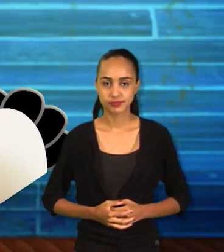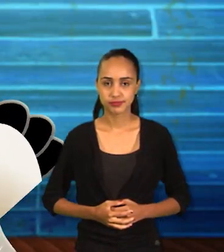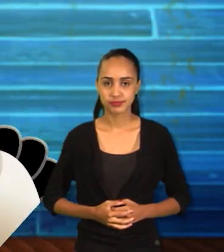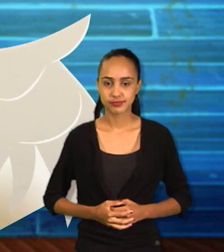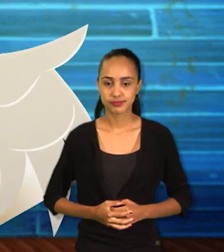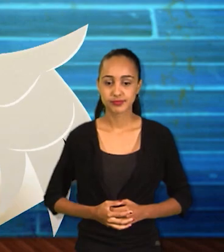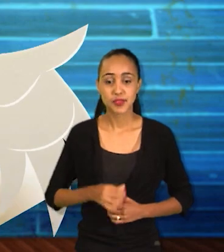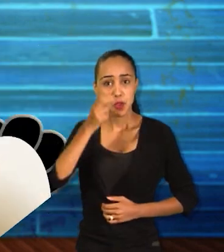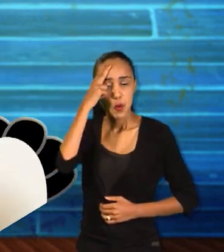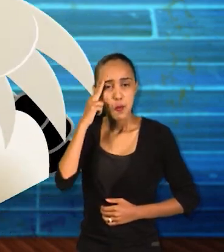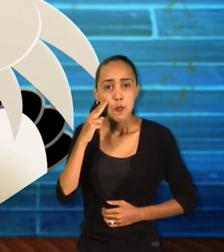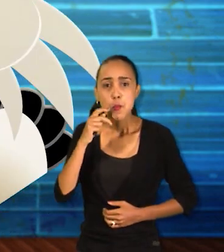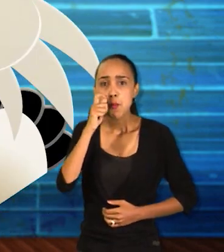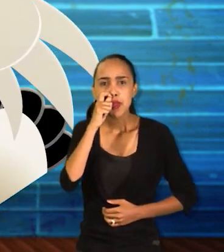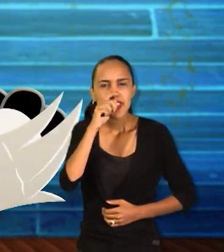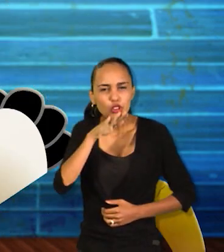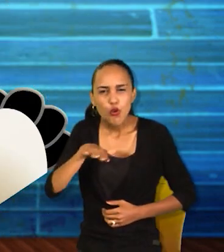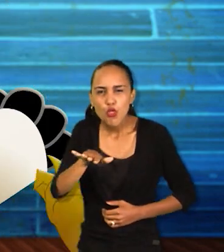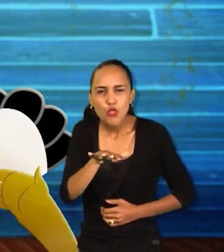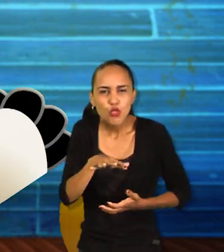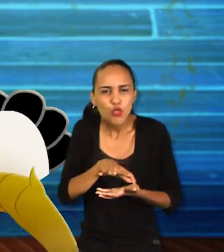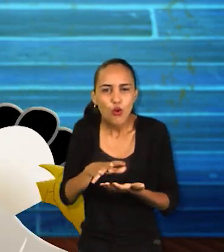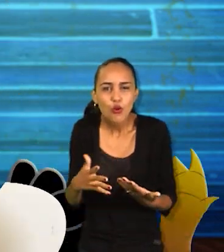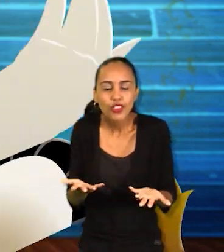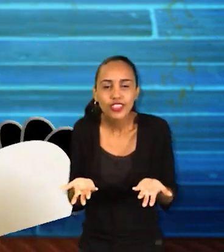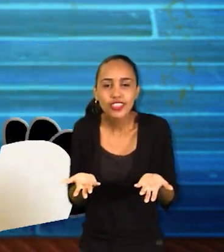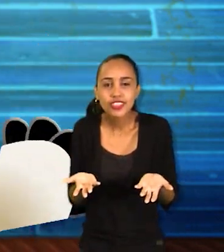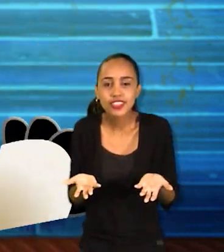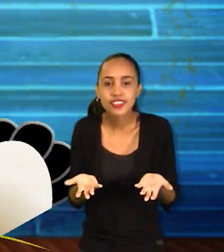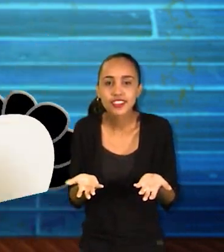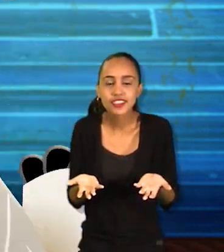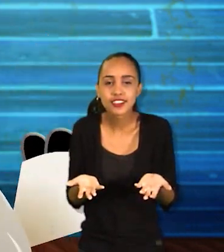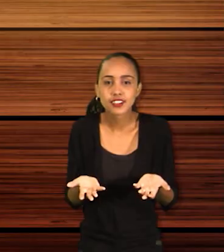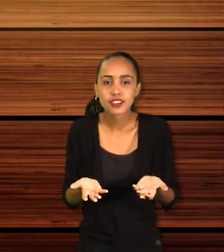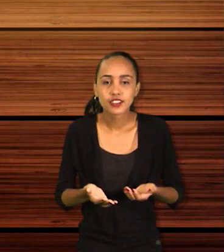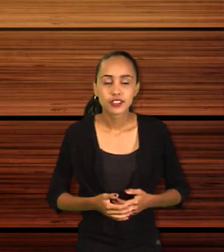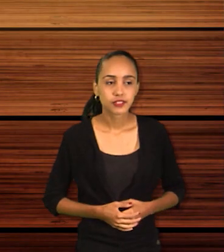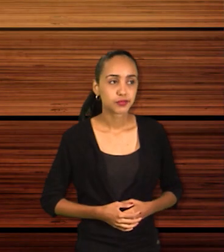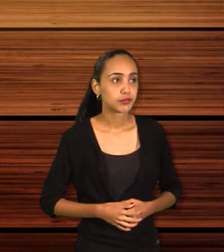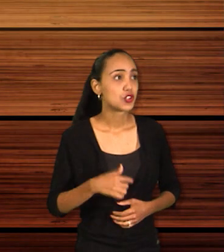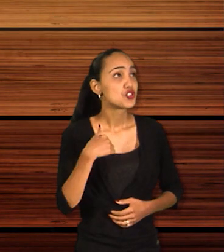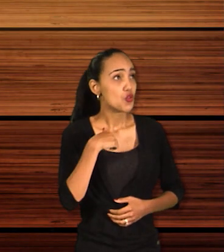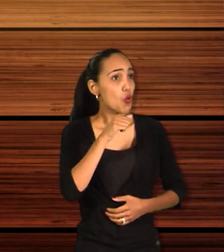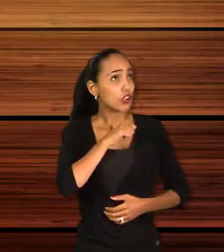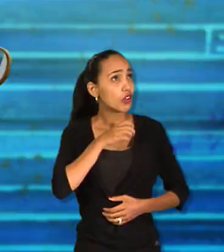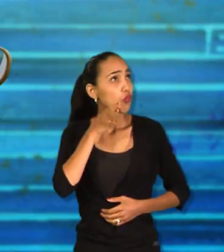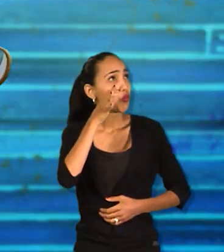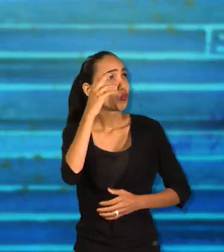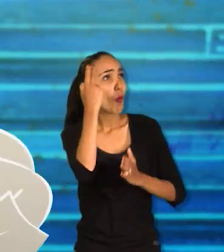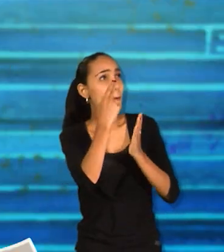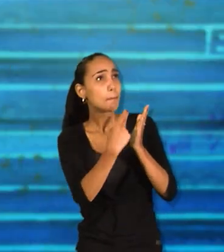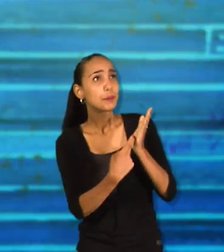¡Sí, mi nieto! ¿Dónde está? ¿Dónde está? Yo quiero ser